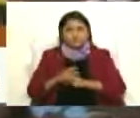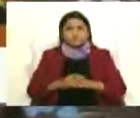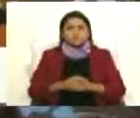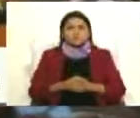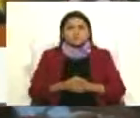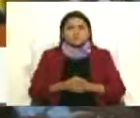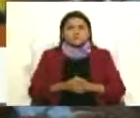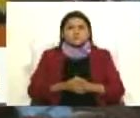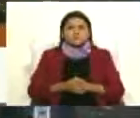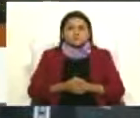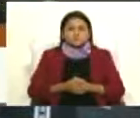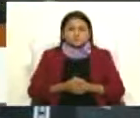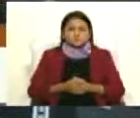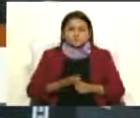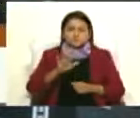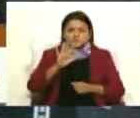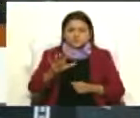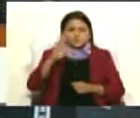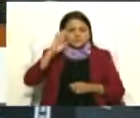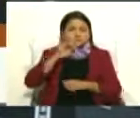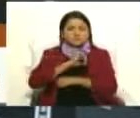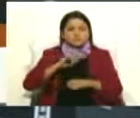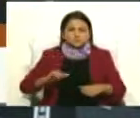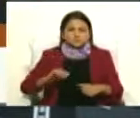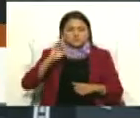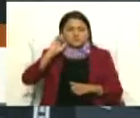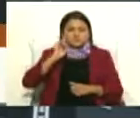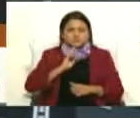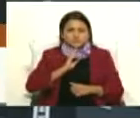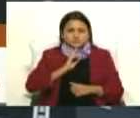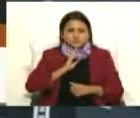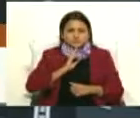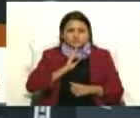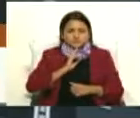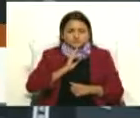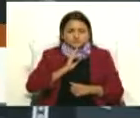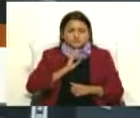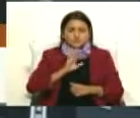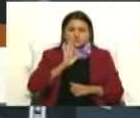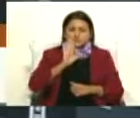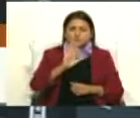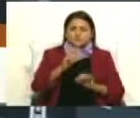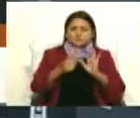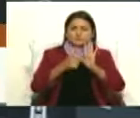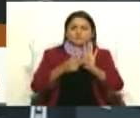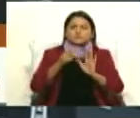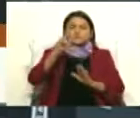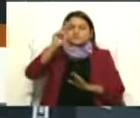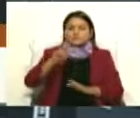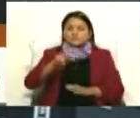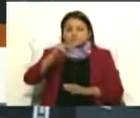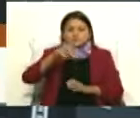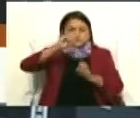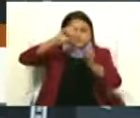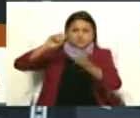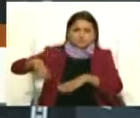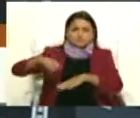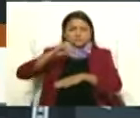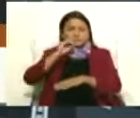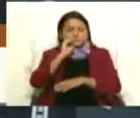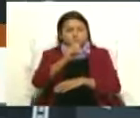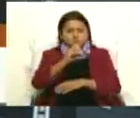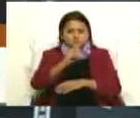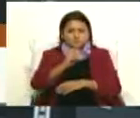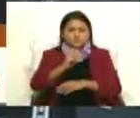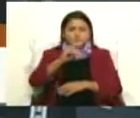legado de nuestro ejército de Simón Bolívar, con esa estirpe que nunca la hemos abandonado, que nunca